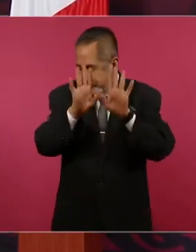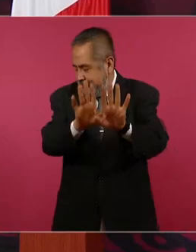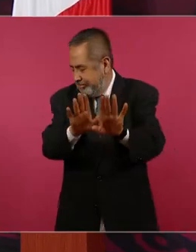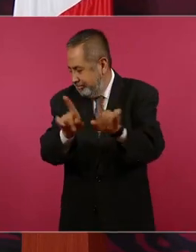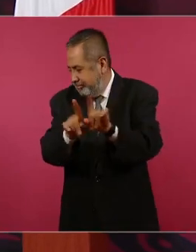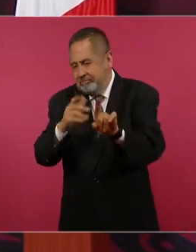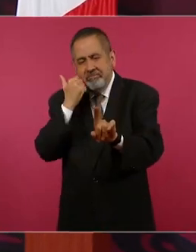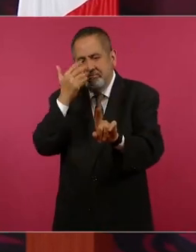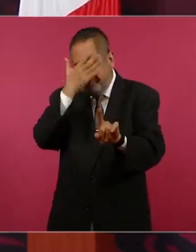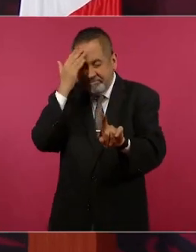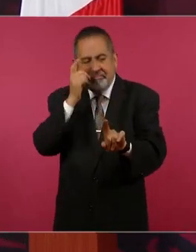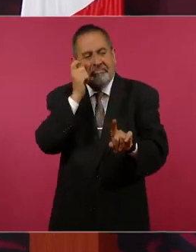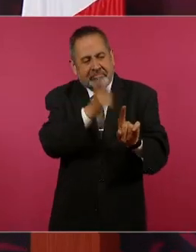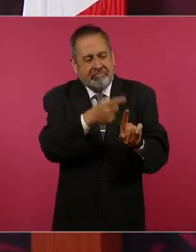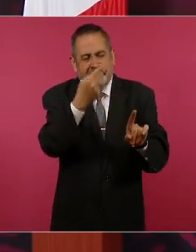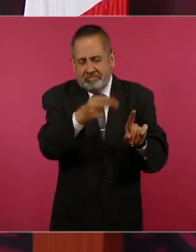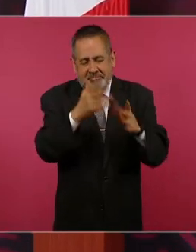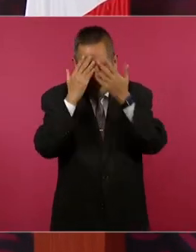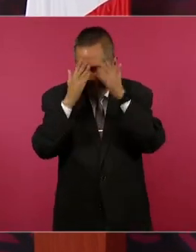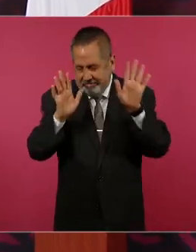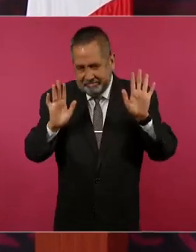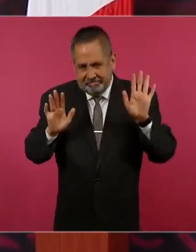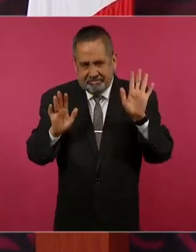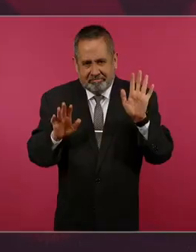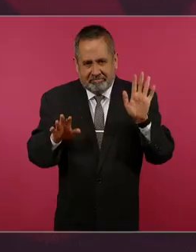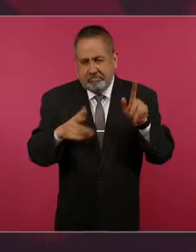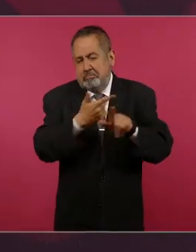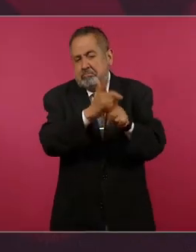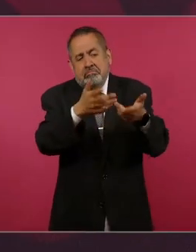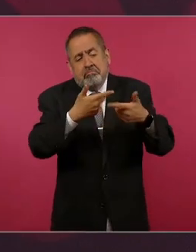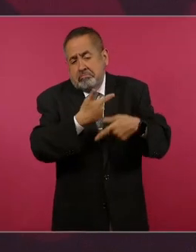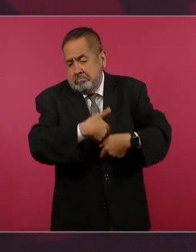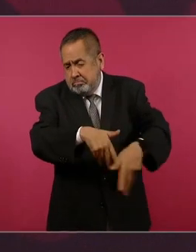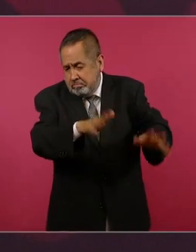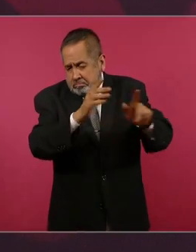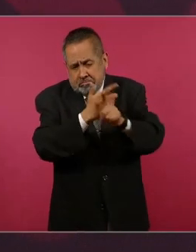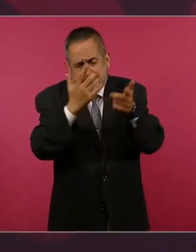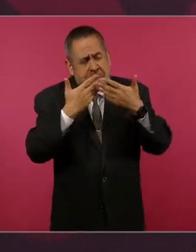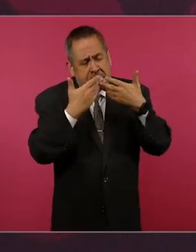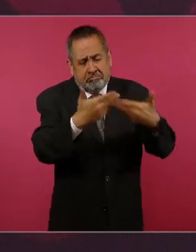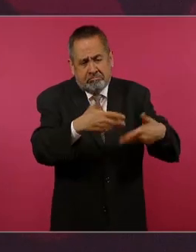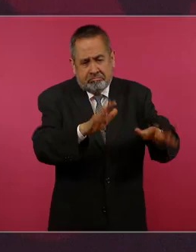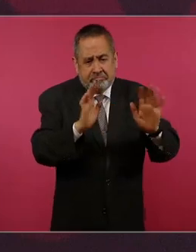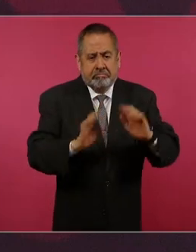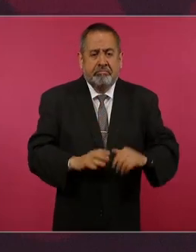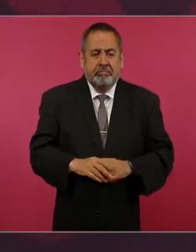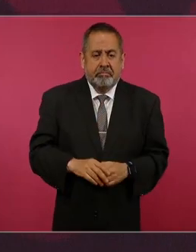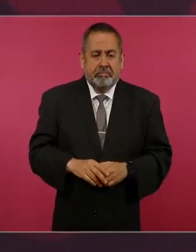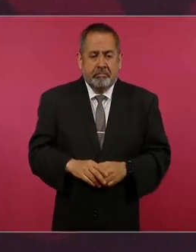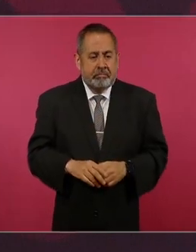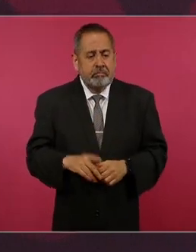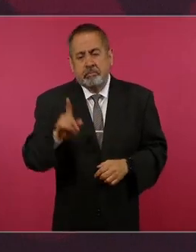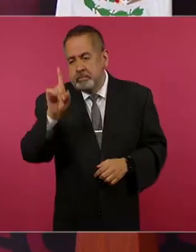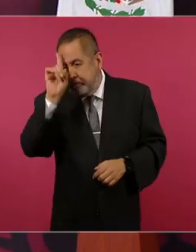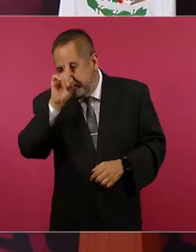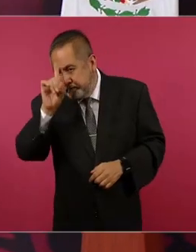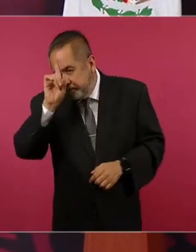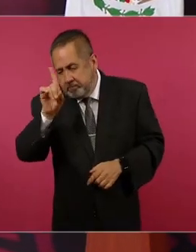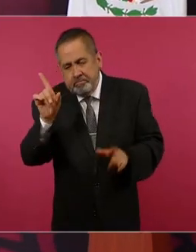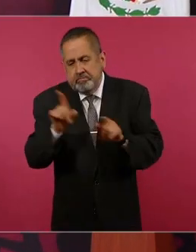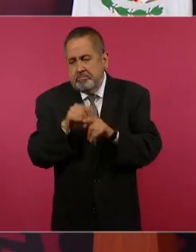ni quién es, ni nada. Y además es libre, además darles un consejo